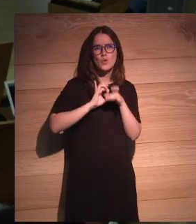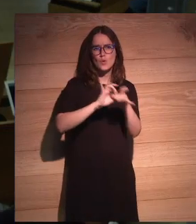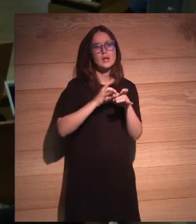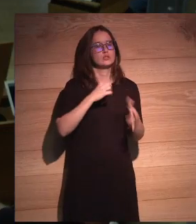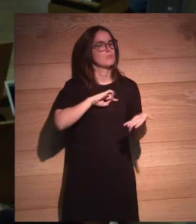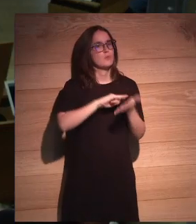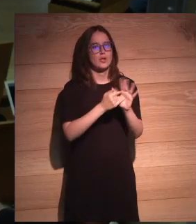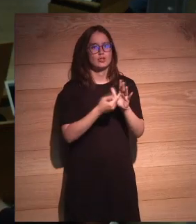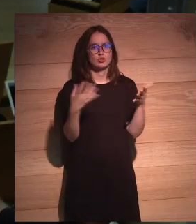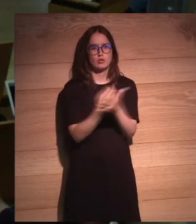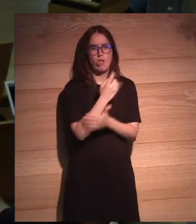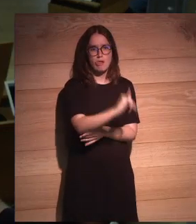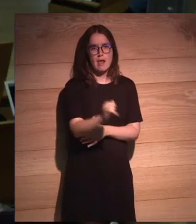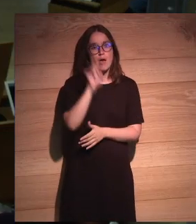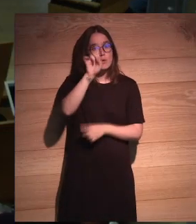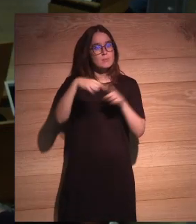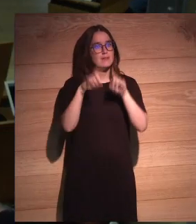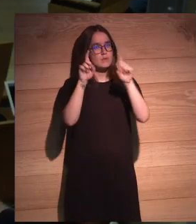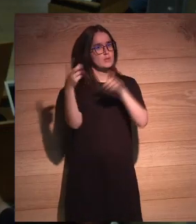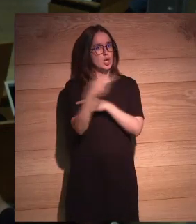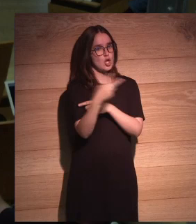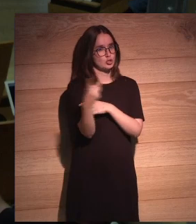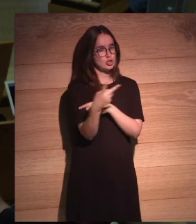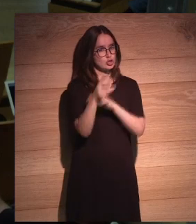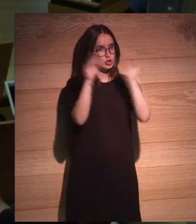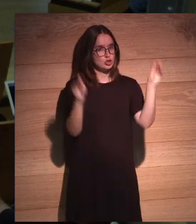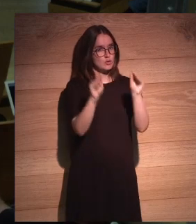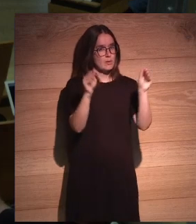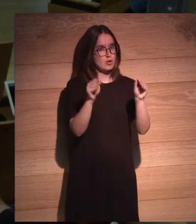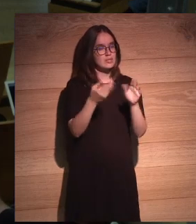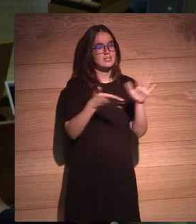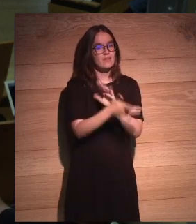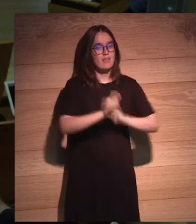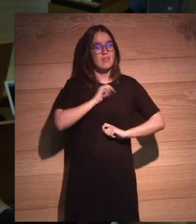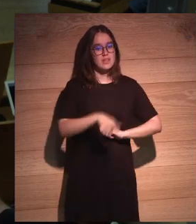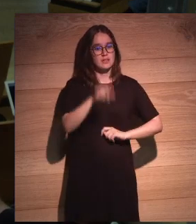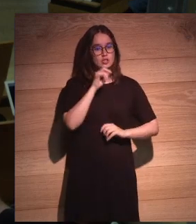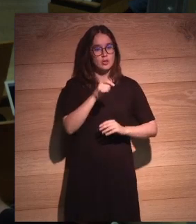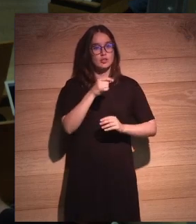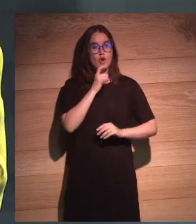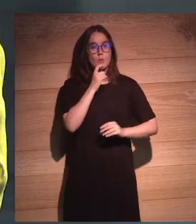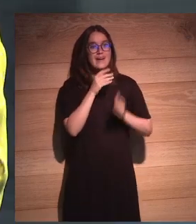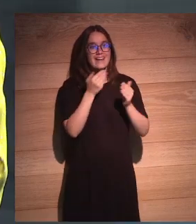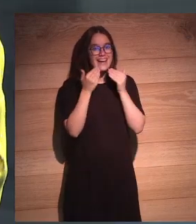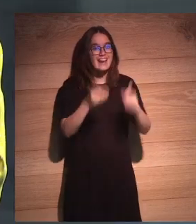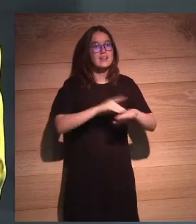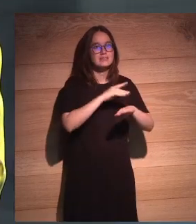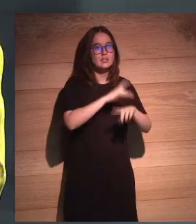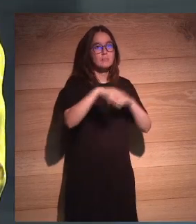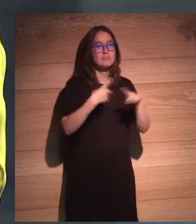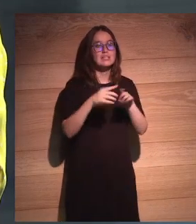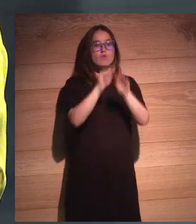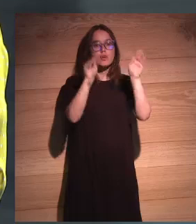nuestros proyectos de educación y de formación, ayudándonos a tomar decisiones basadas en datos y ayudando a personalizar